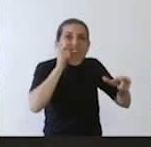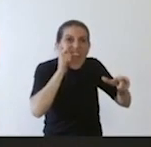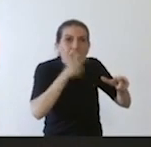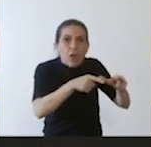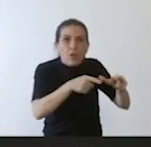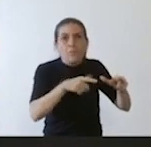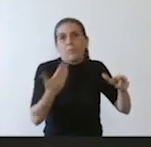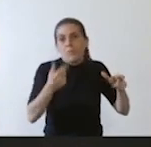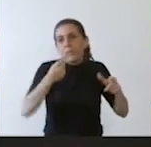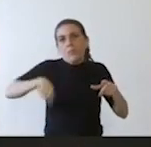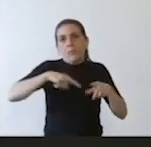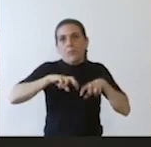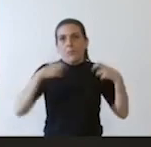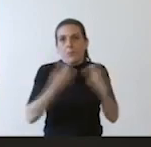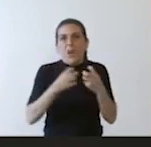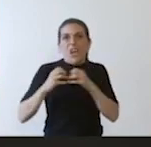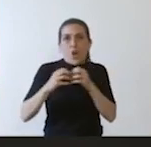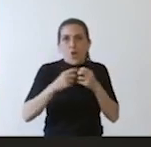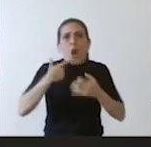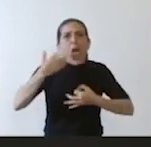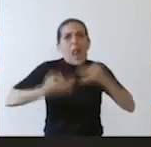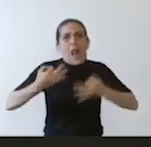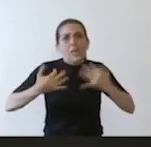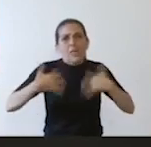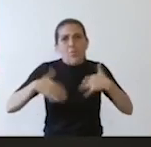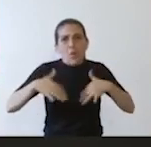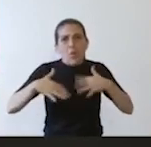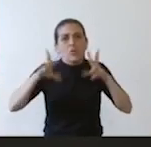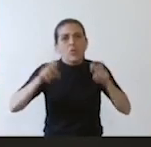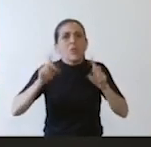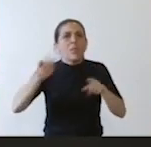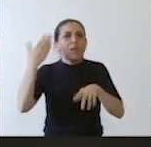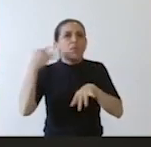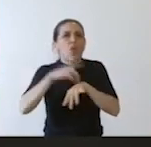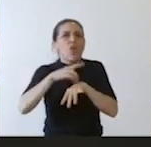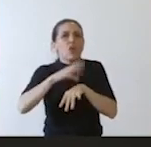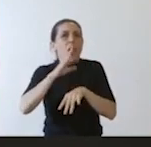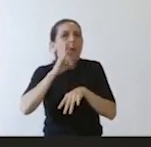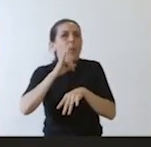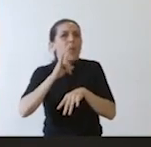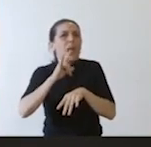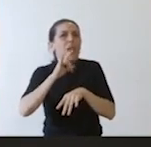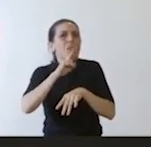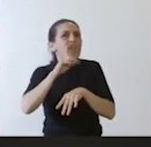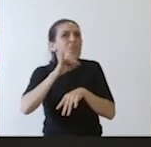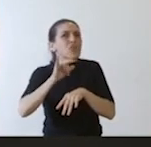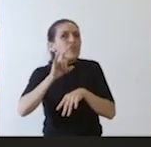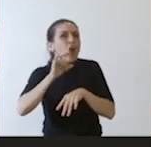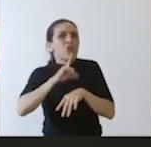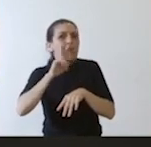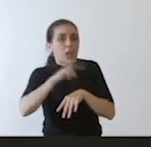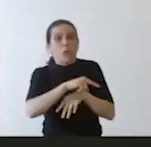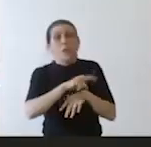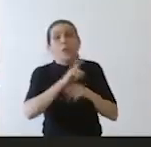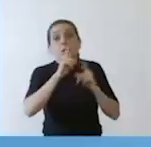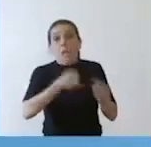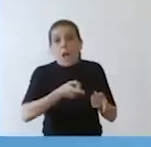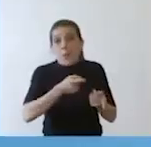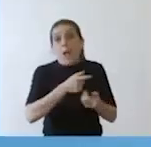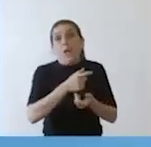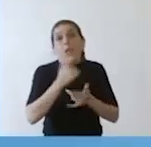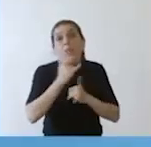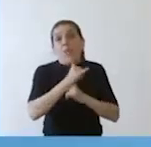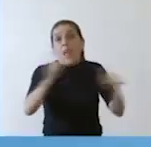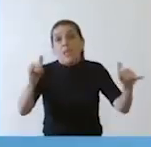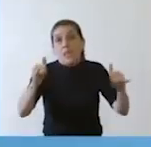muchas de esas medidas que mencionó la doctora Bisotti. Y por otro lado, bueno, decirles que